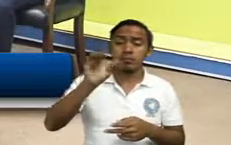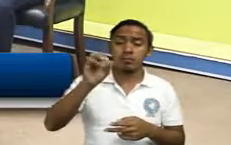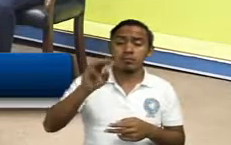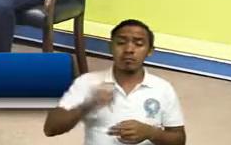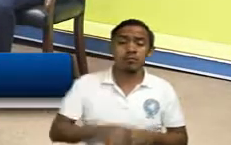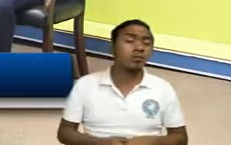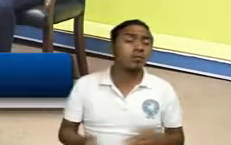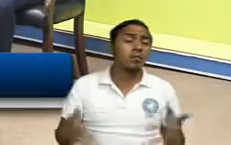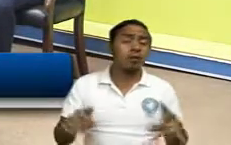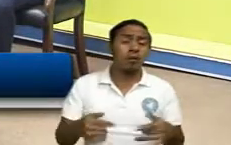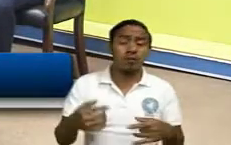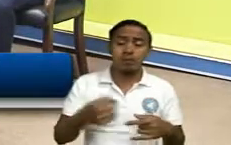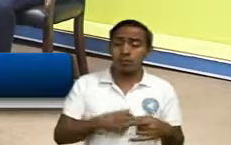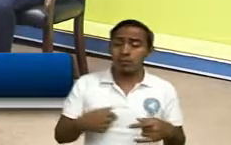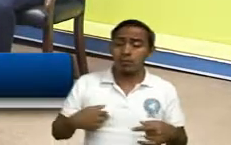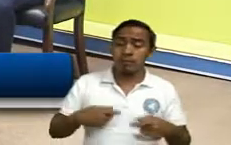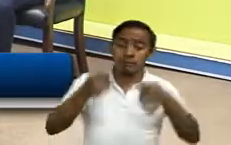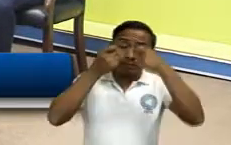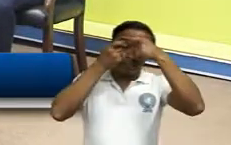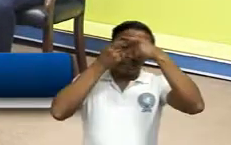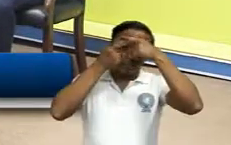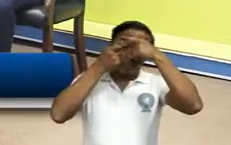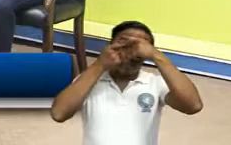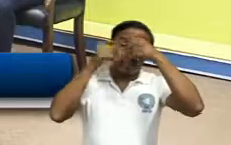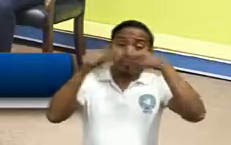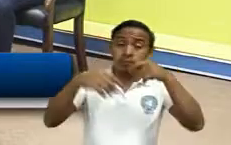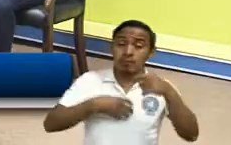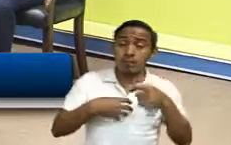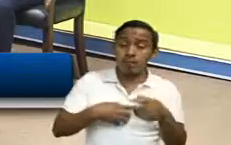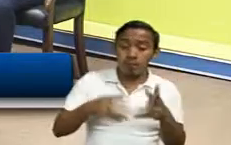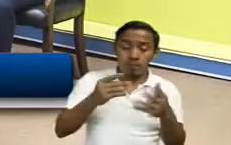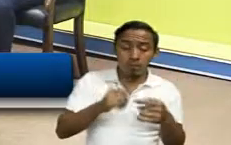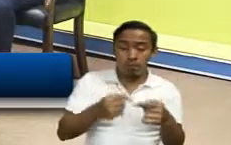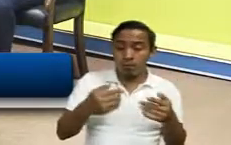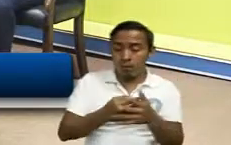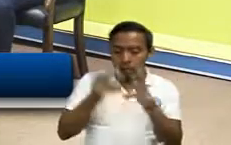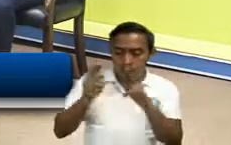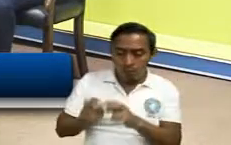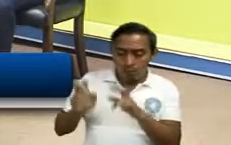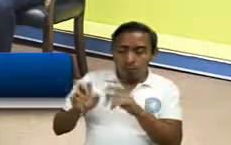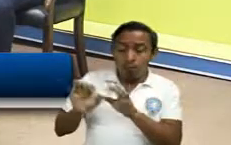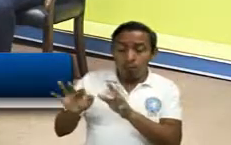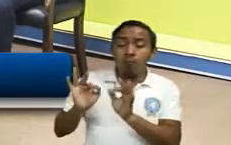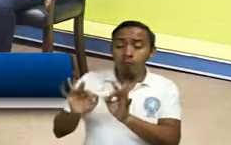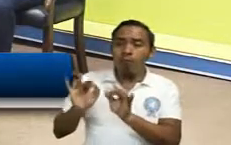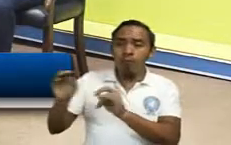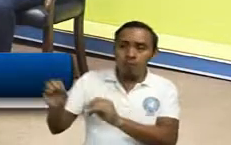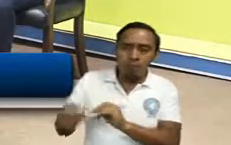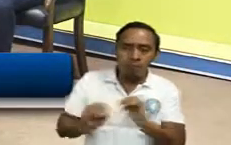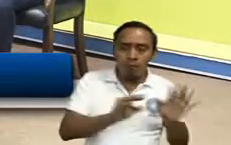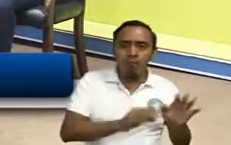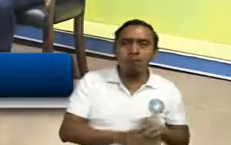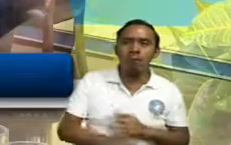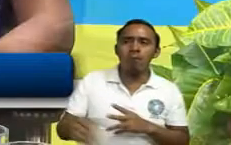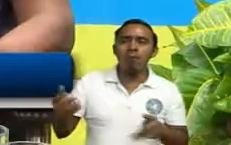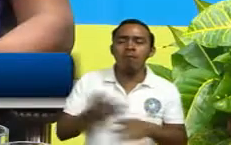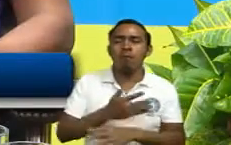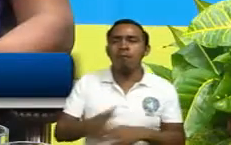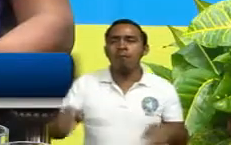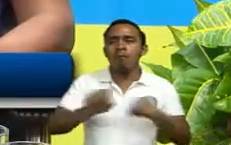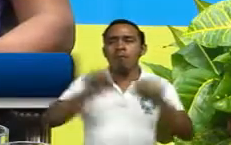que lo que se está operando actualmente es el que se va diagnosticando. Ya pudimos... ¿Estos talleres